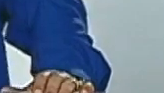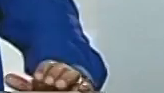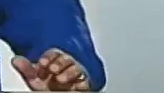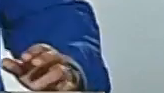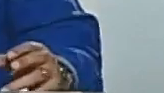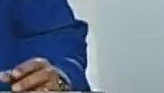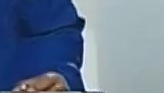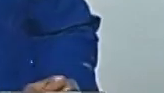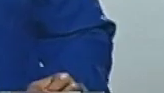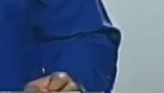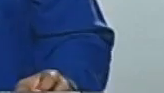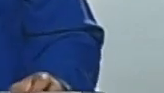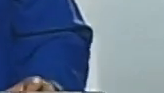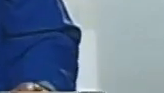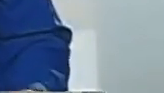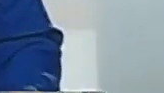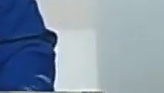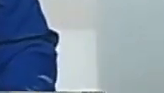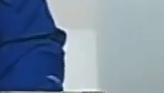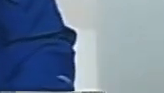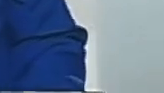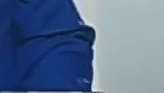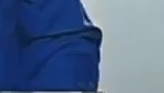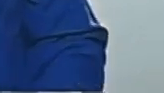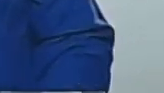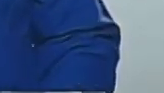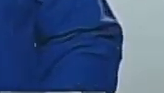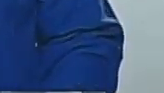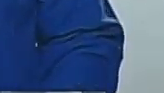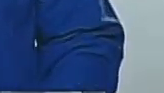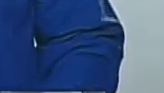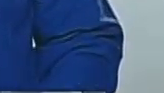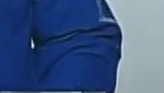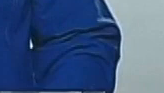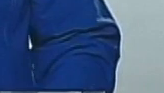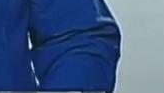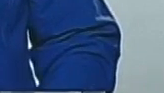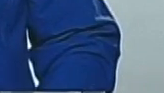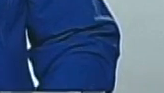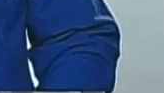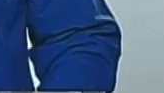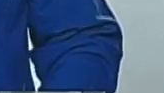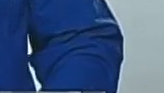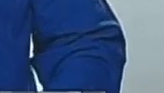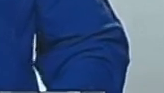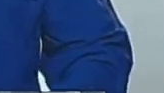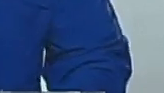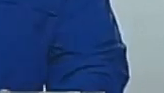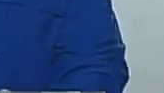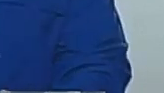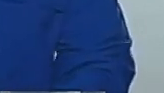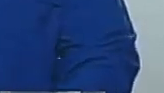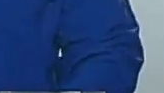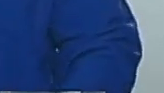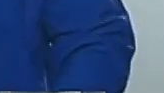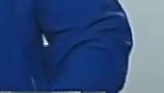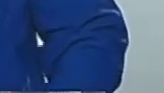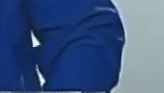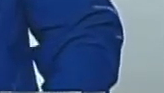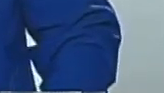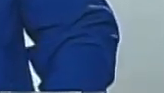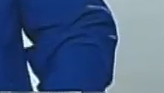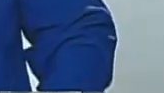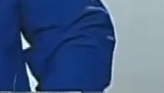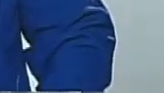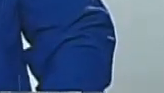Buenas tardes. Buenas tardes, Oliver Rodríguez, de Venevisión. Presidente, quería hacerle una pregunta a propósito de este